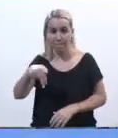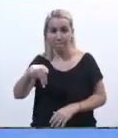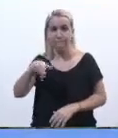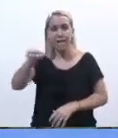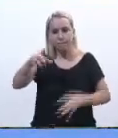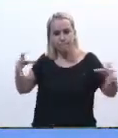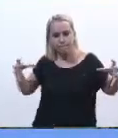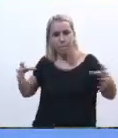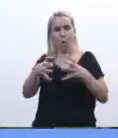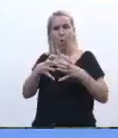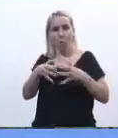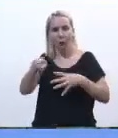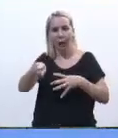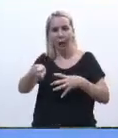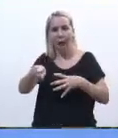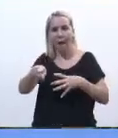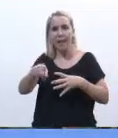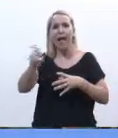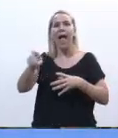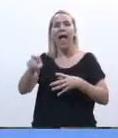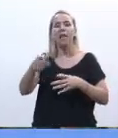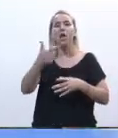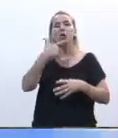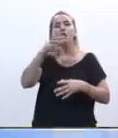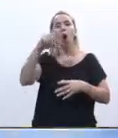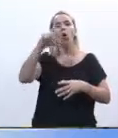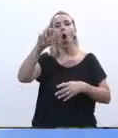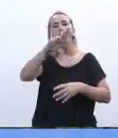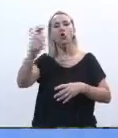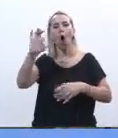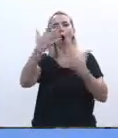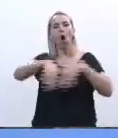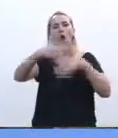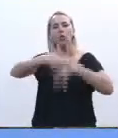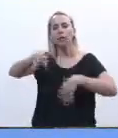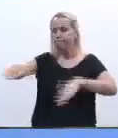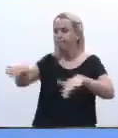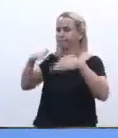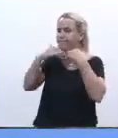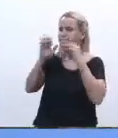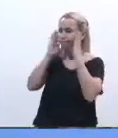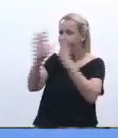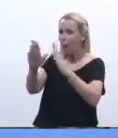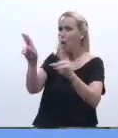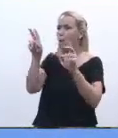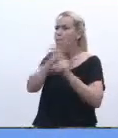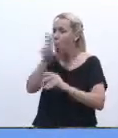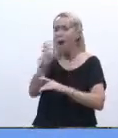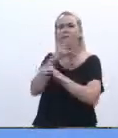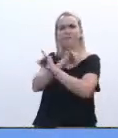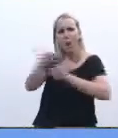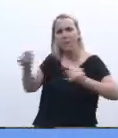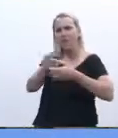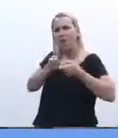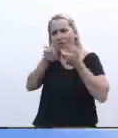un colectivo que ha instituido el Socorro Rosa, donde se escucha a las mujeres, se les da la información y se las